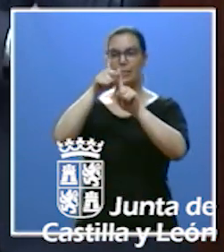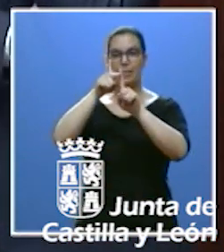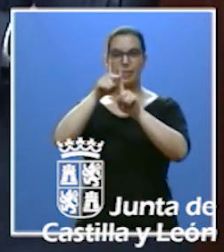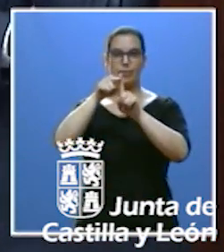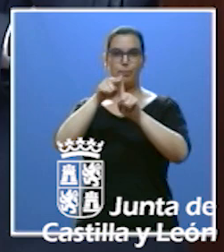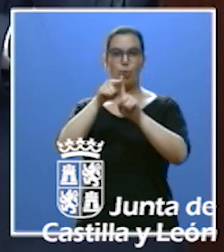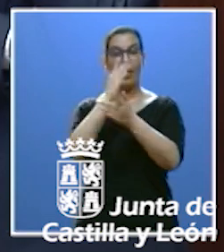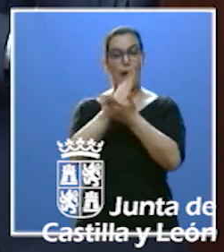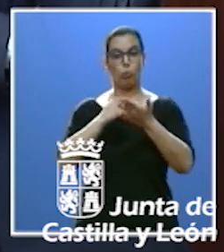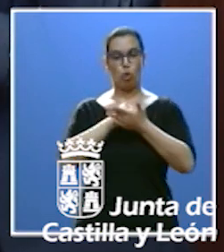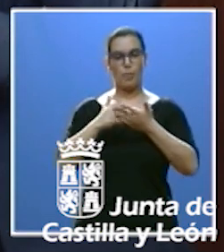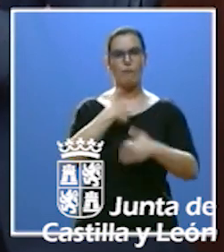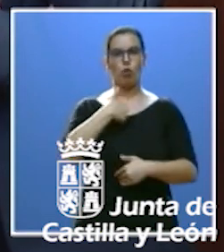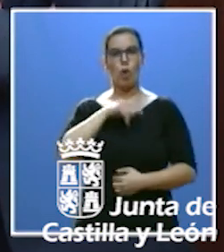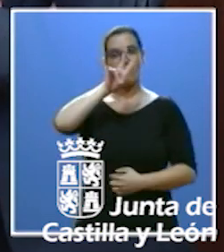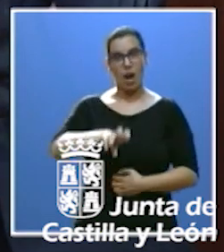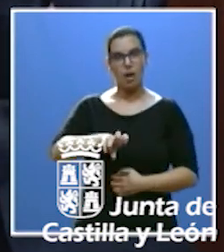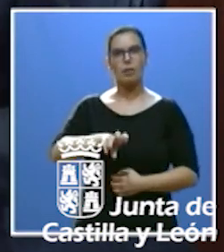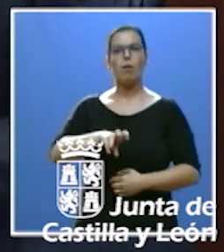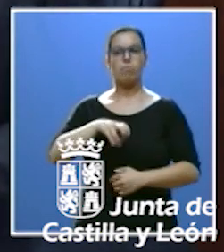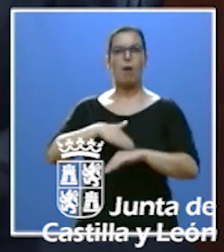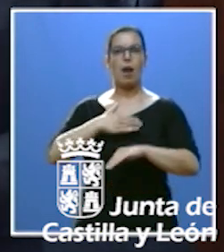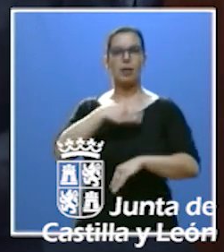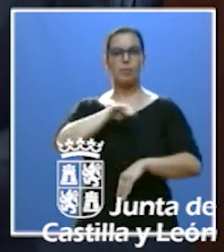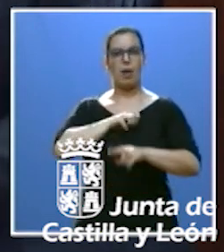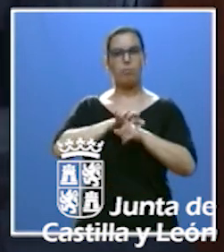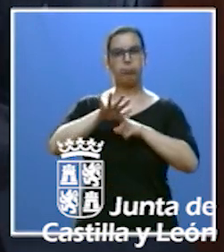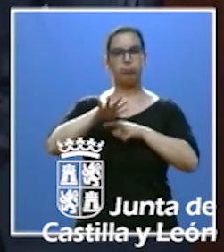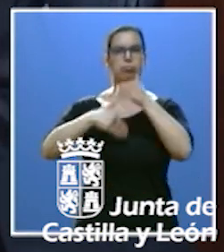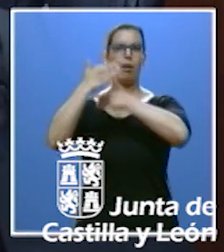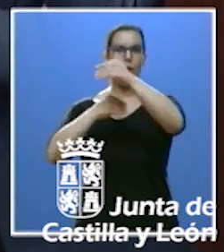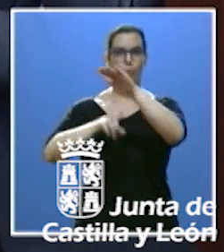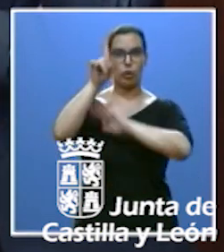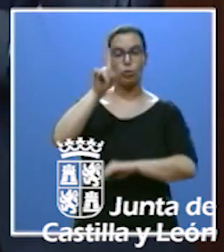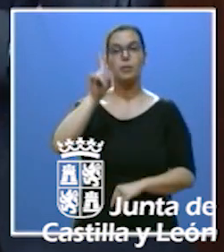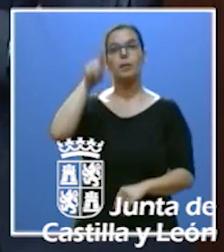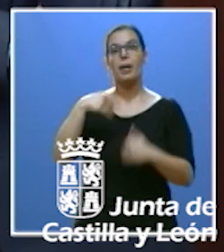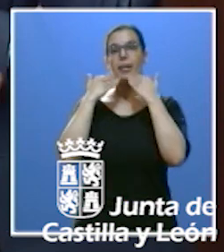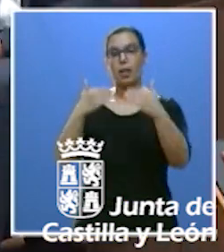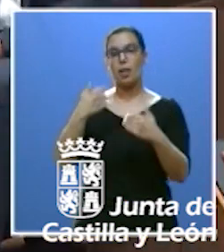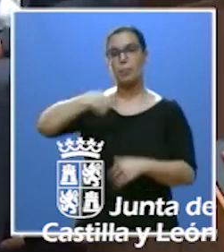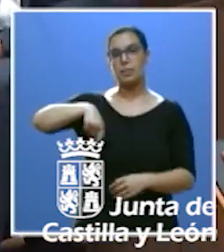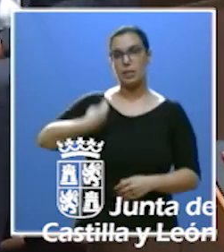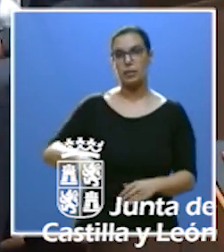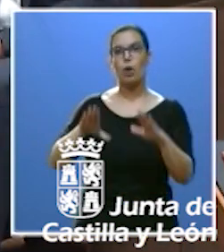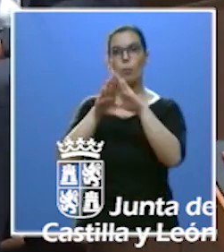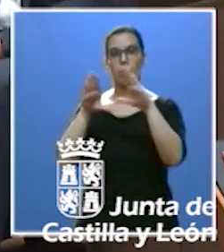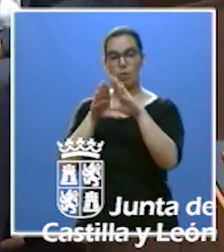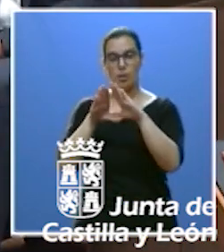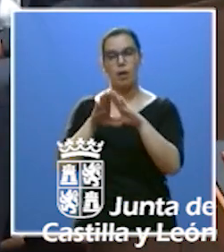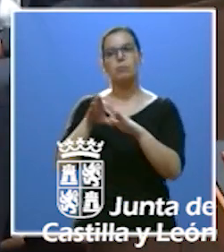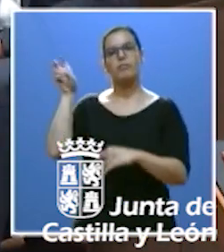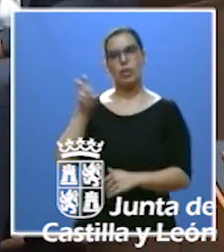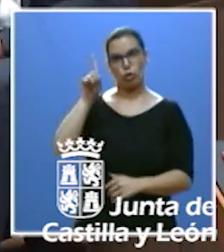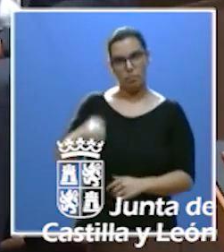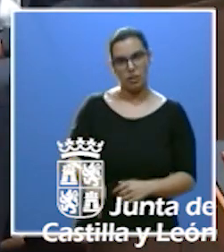un autonomismo útil el progreso de España. Y gracias al presidente de la Comunidad de Madrid, Pedro Royán, hoy aquí